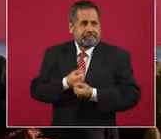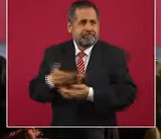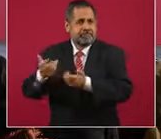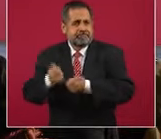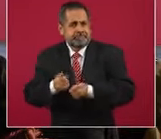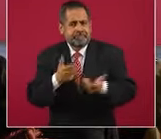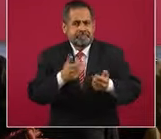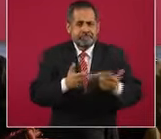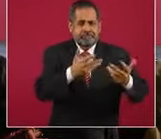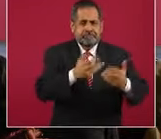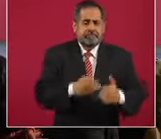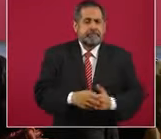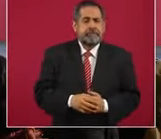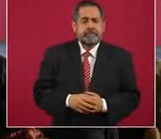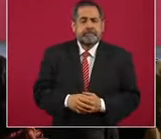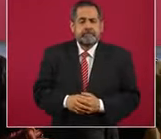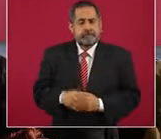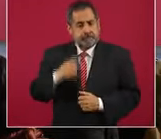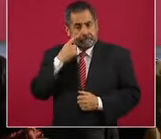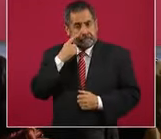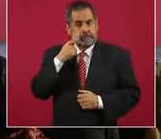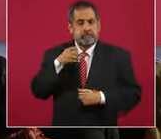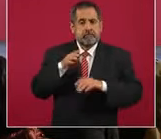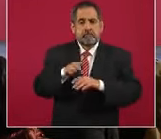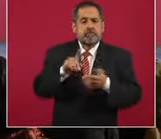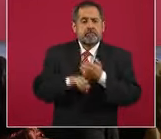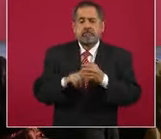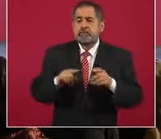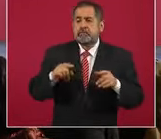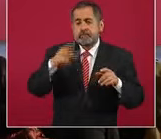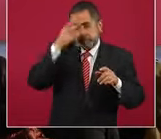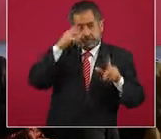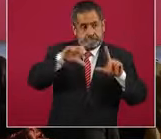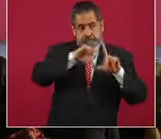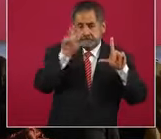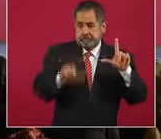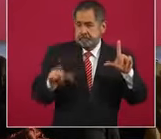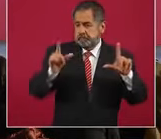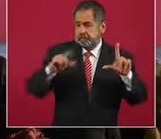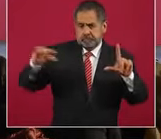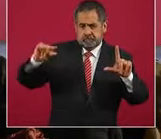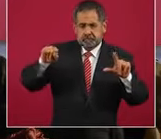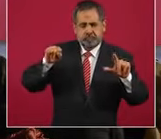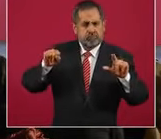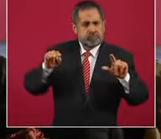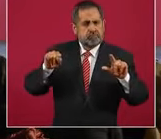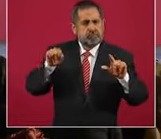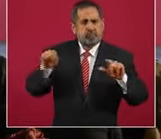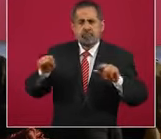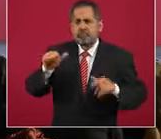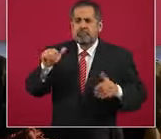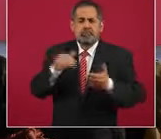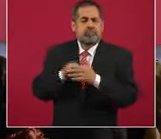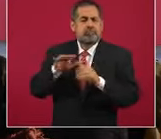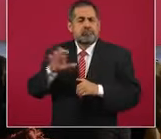La que sigue. En lo que se refiere a operaciones en el Golfo y Pacífico, en operaciones de infantería y marina, hay